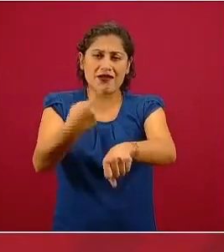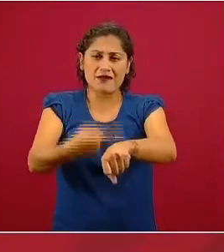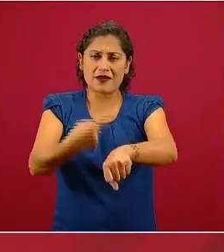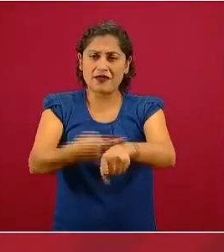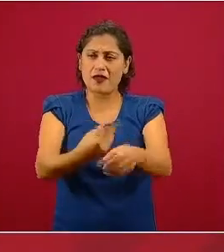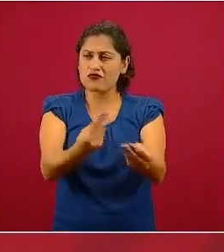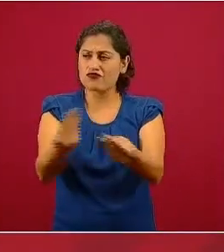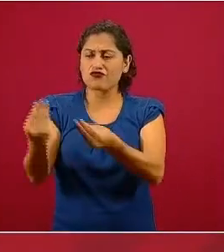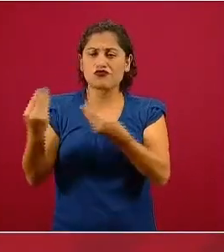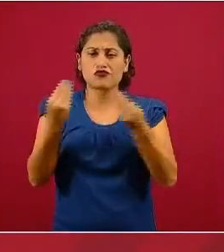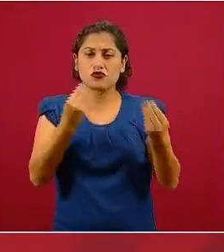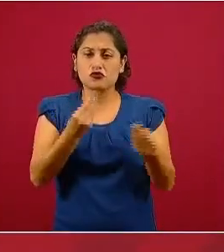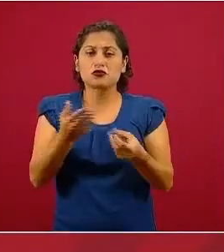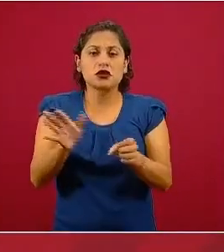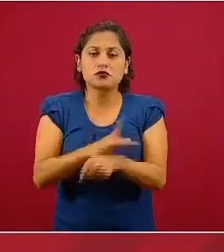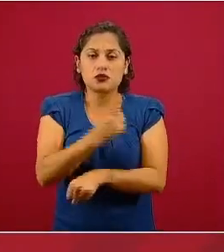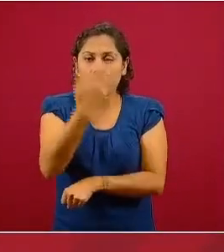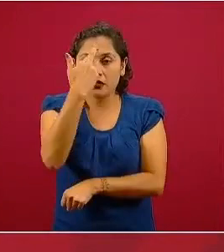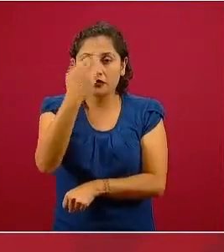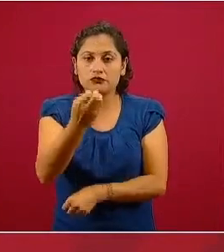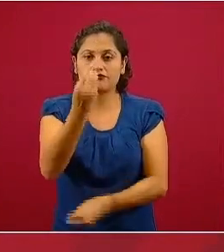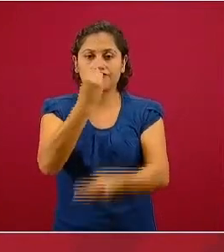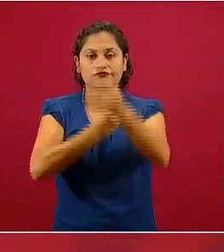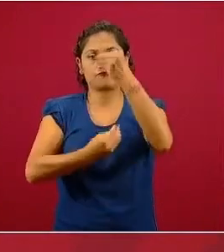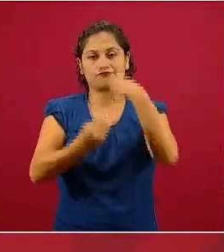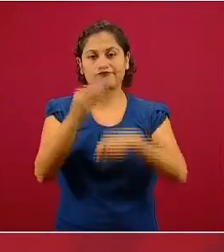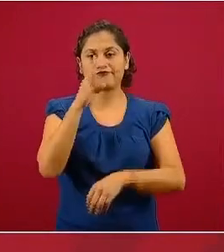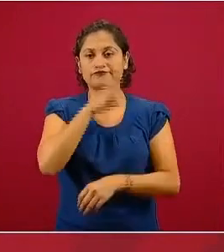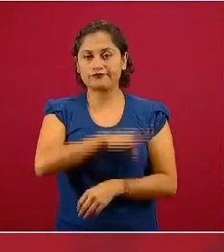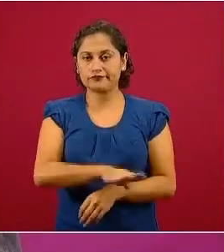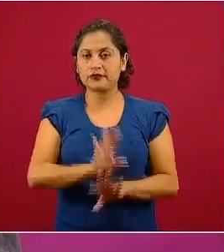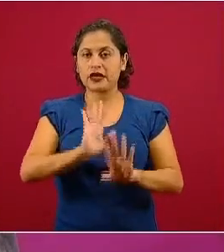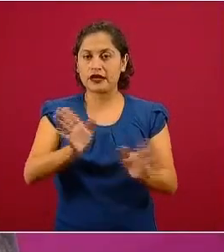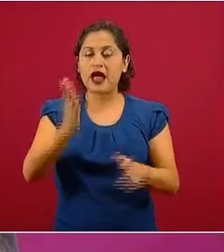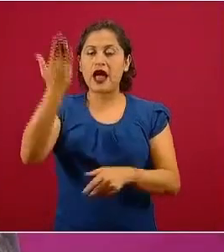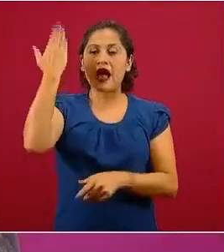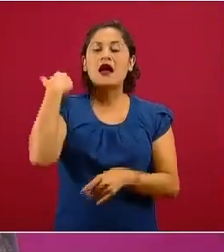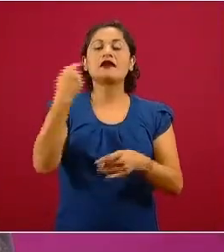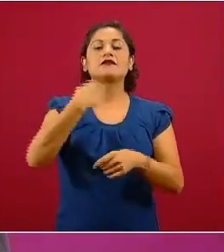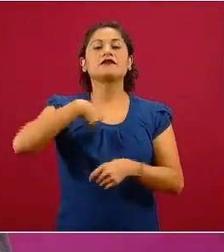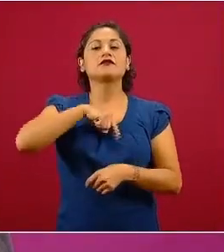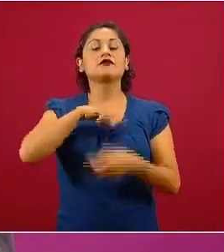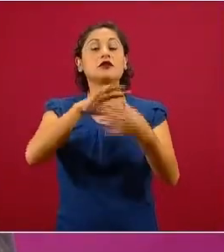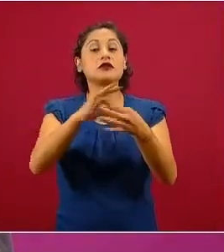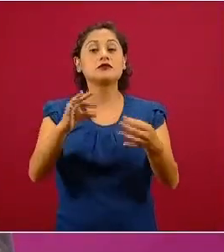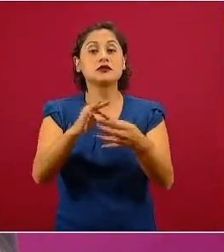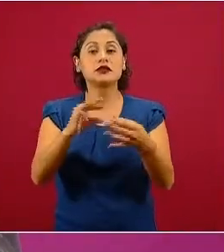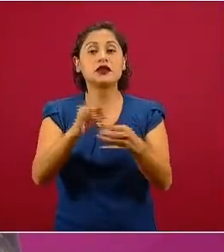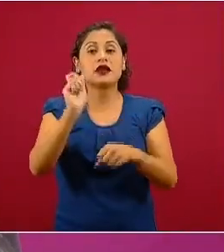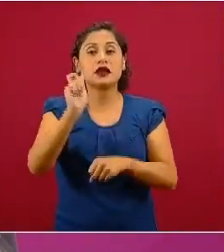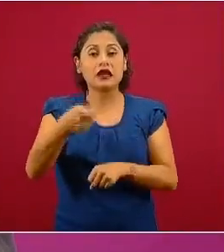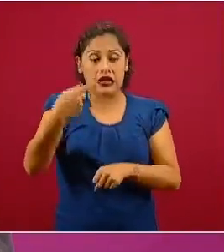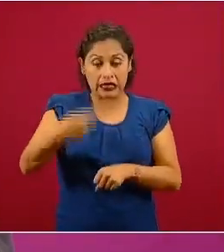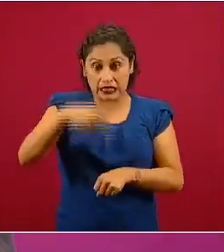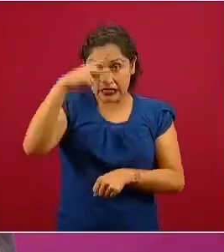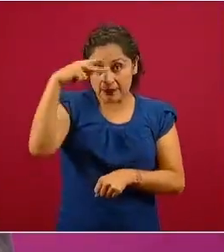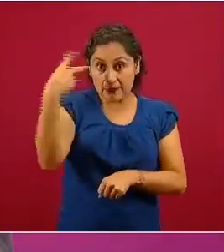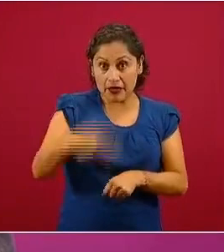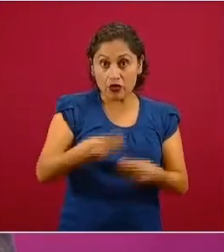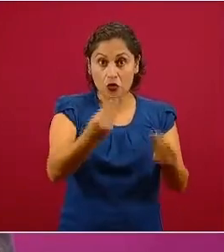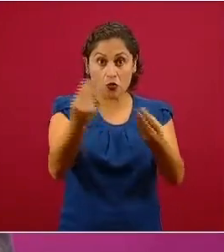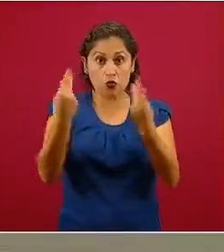alimentación. Hemos explicado muchas veces que la mitad de las muertes en México